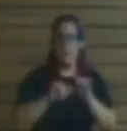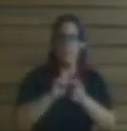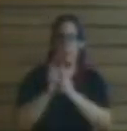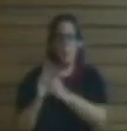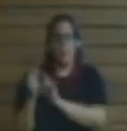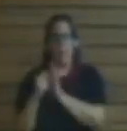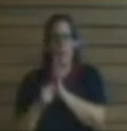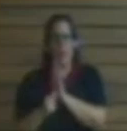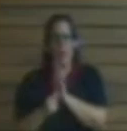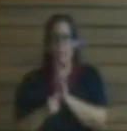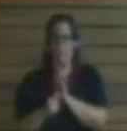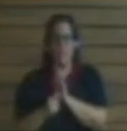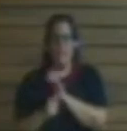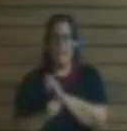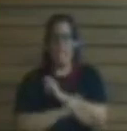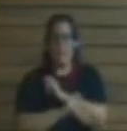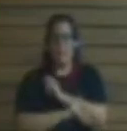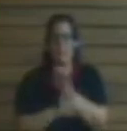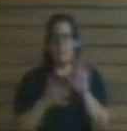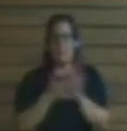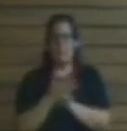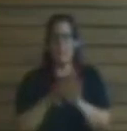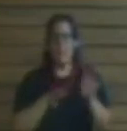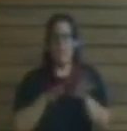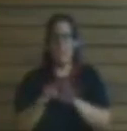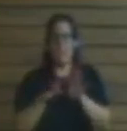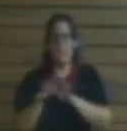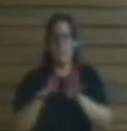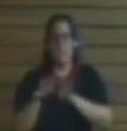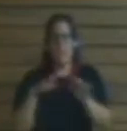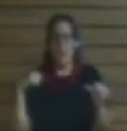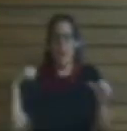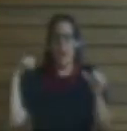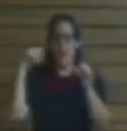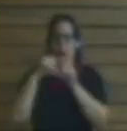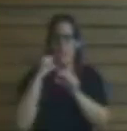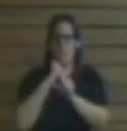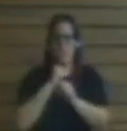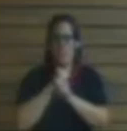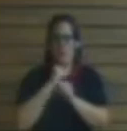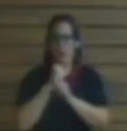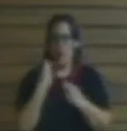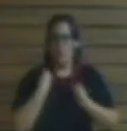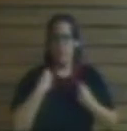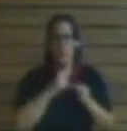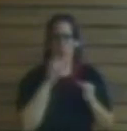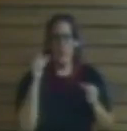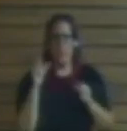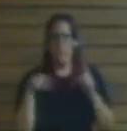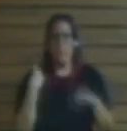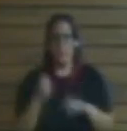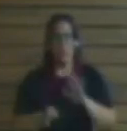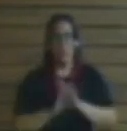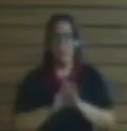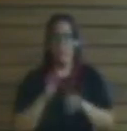es criticar las peonadas con pasión durante toda una vida, las peonadas, y luego